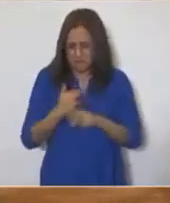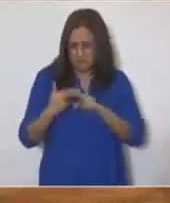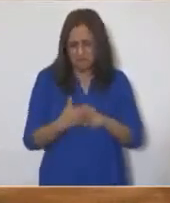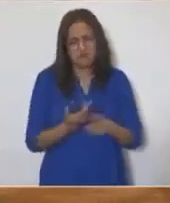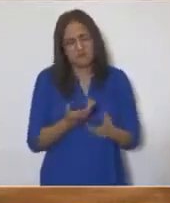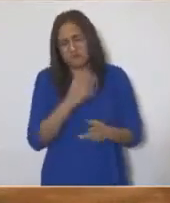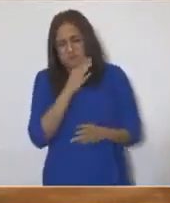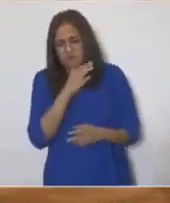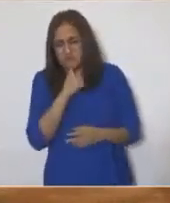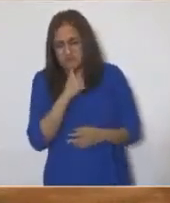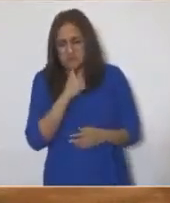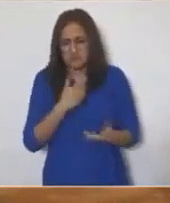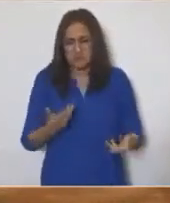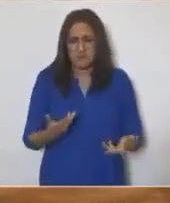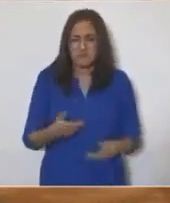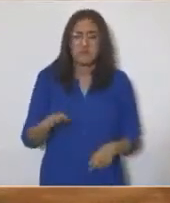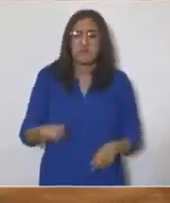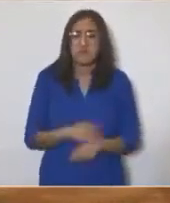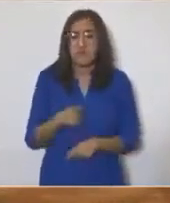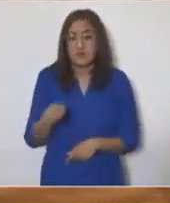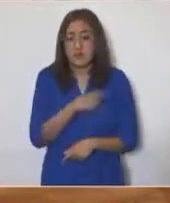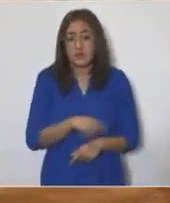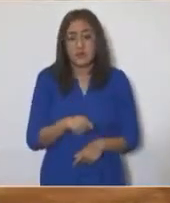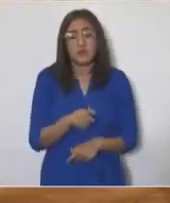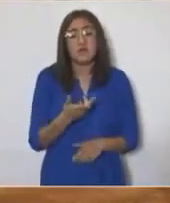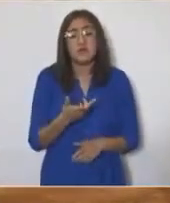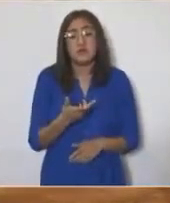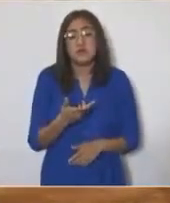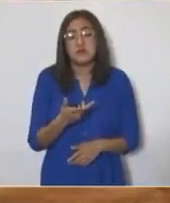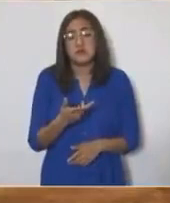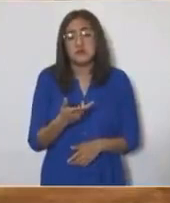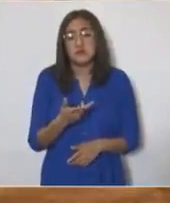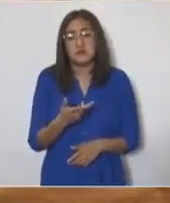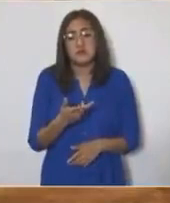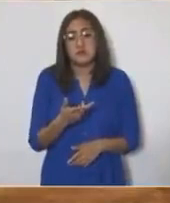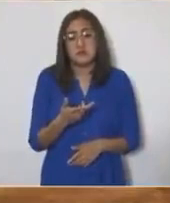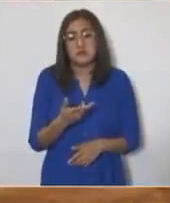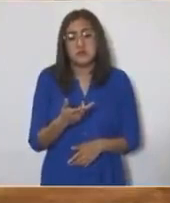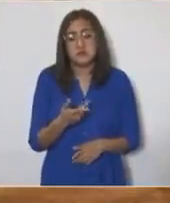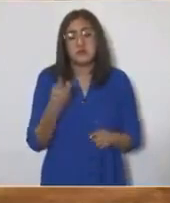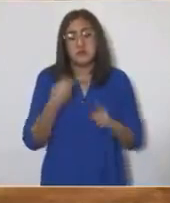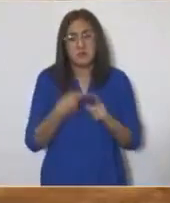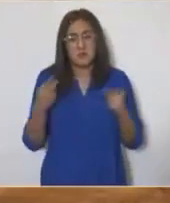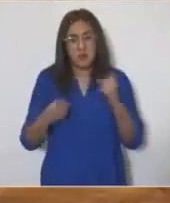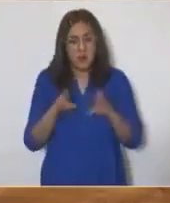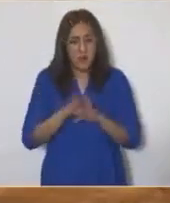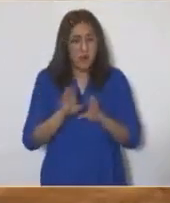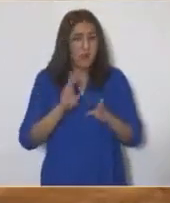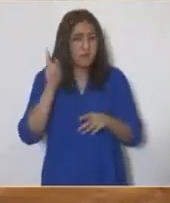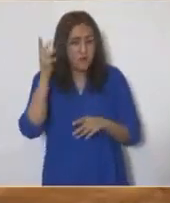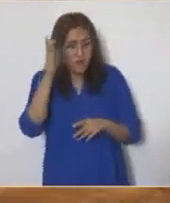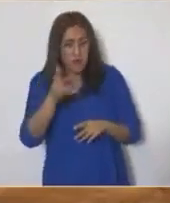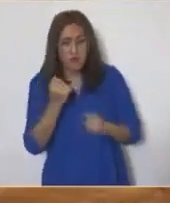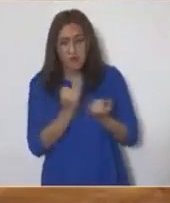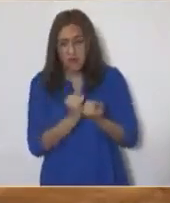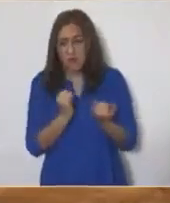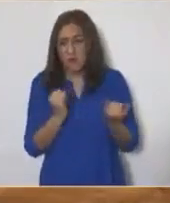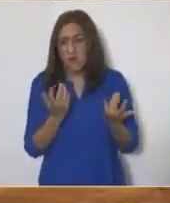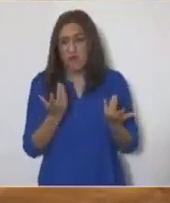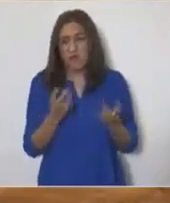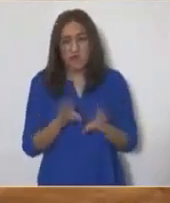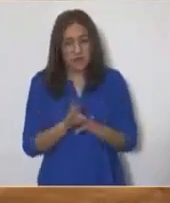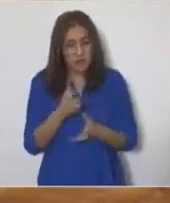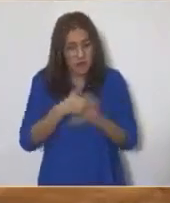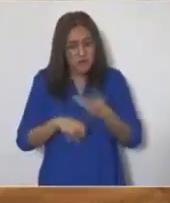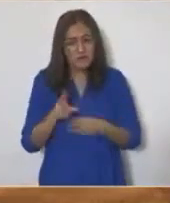que quien lo pedía si era porque tenía aspiraciones no muy cuestionables Sí así fue